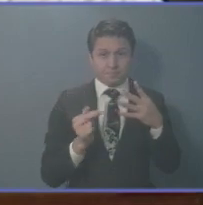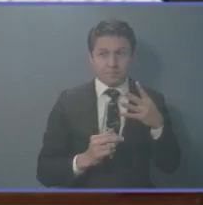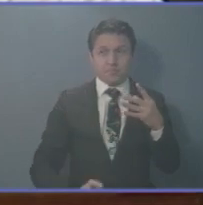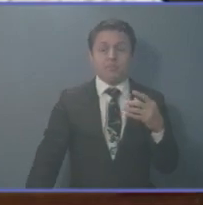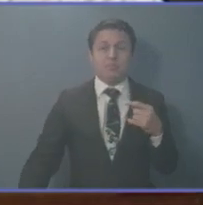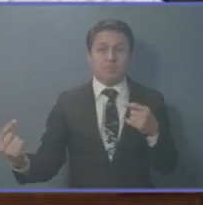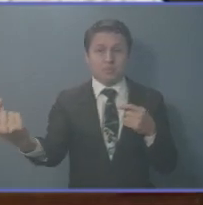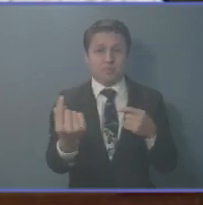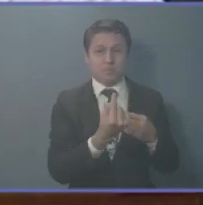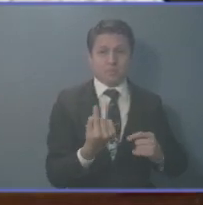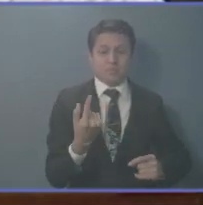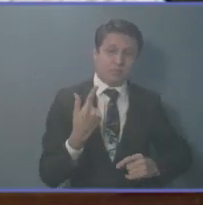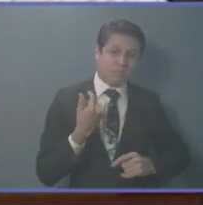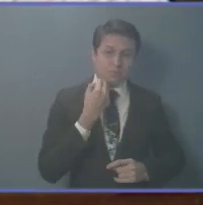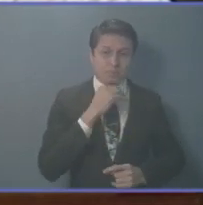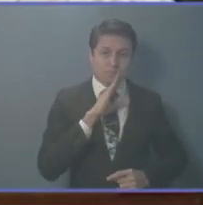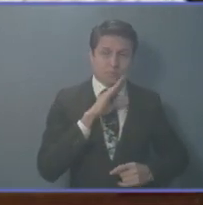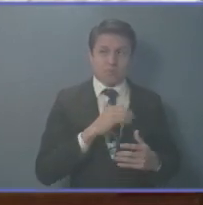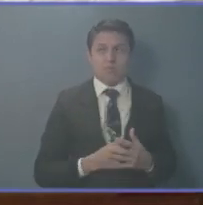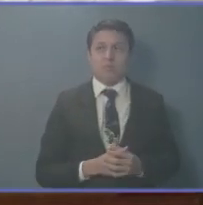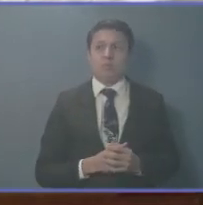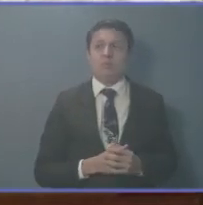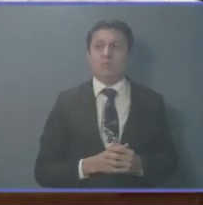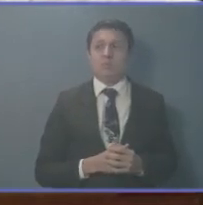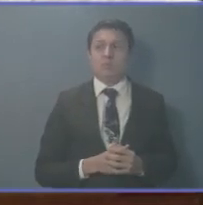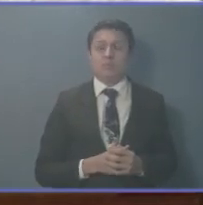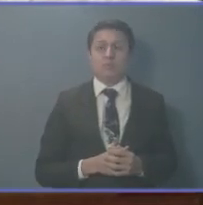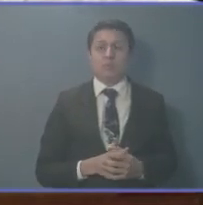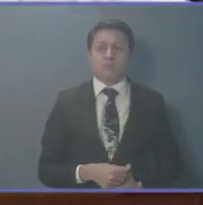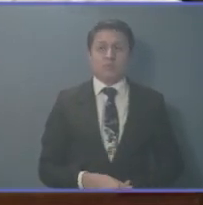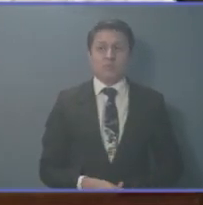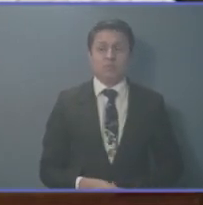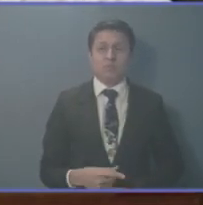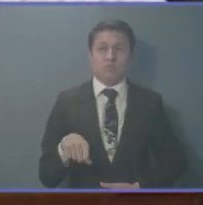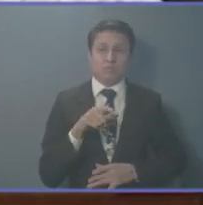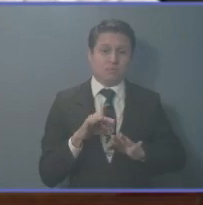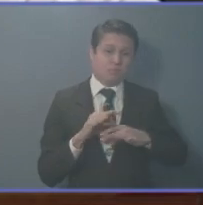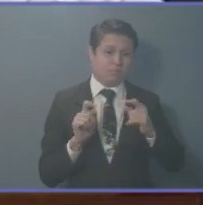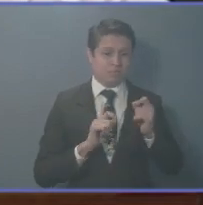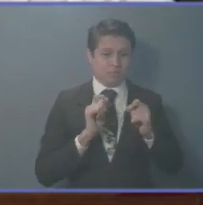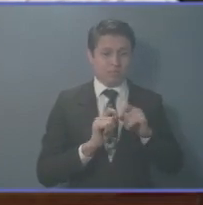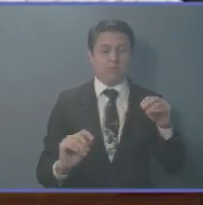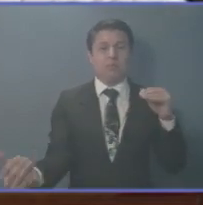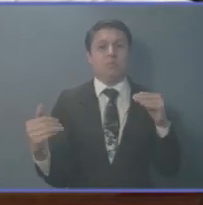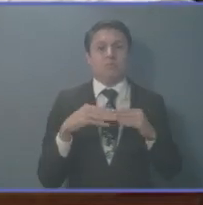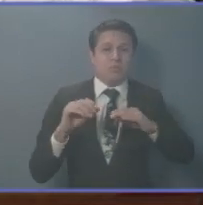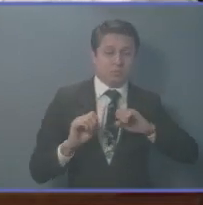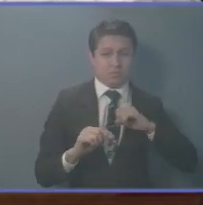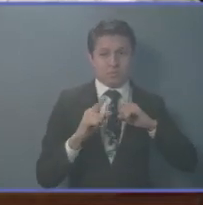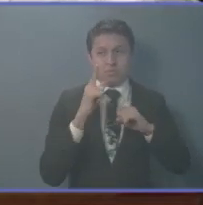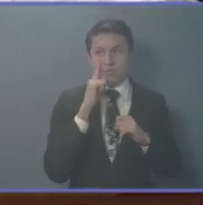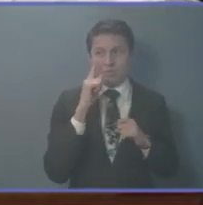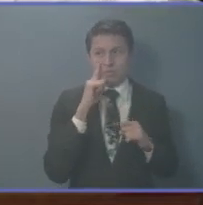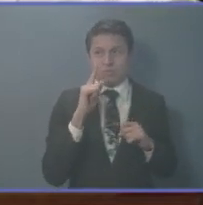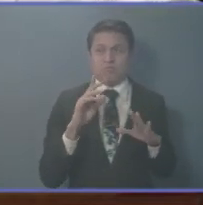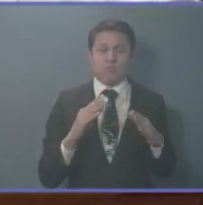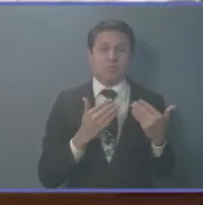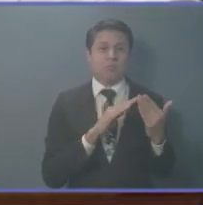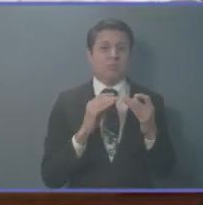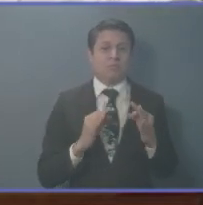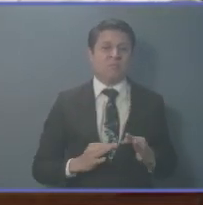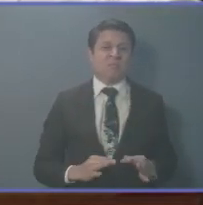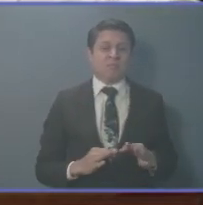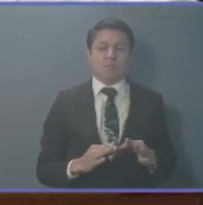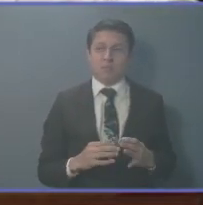aquellas personas que padezcan de enfermedades cuarentenables, así como aquellas que puedan albergar o diseminar